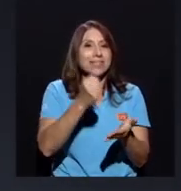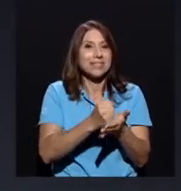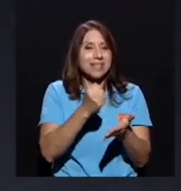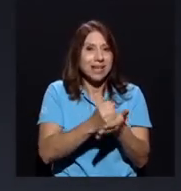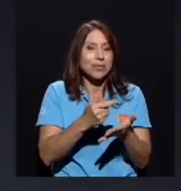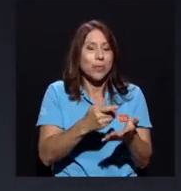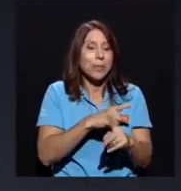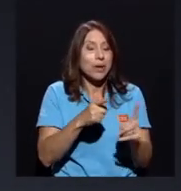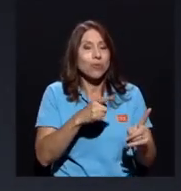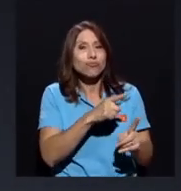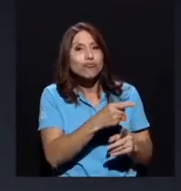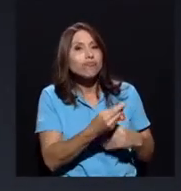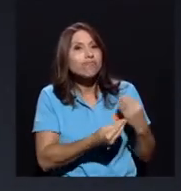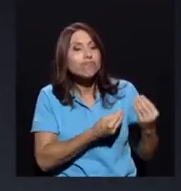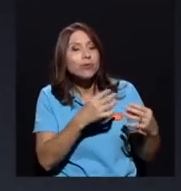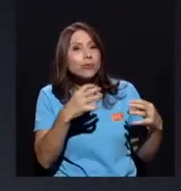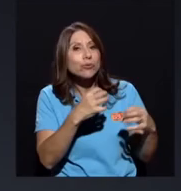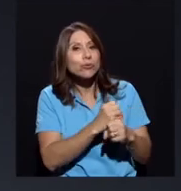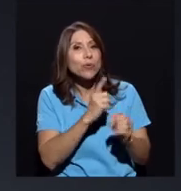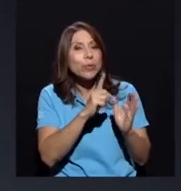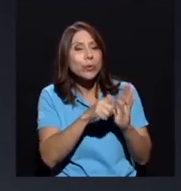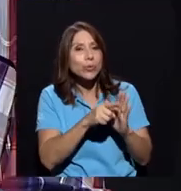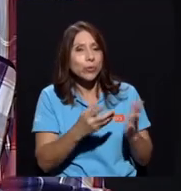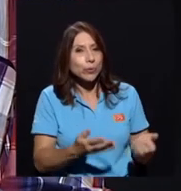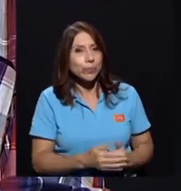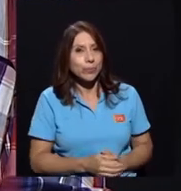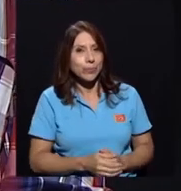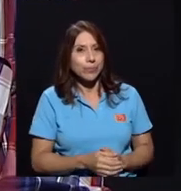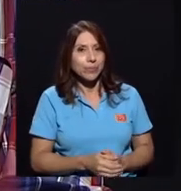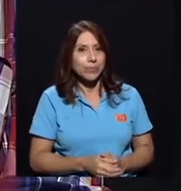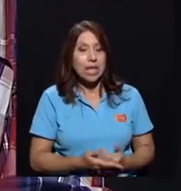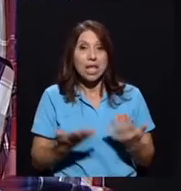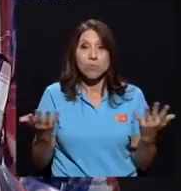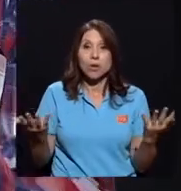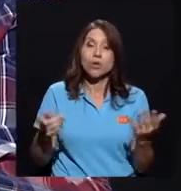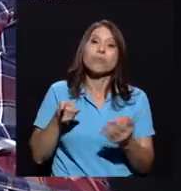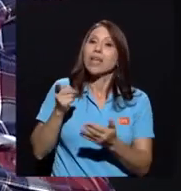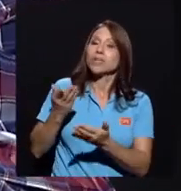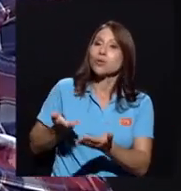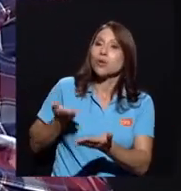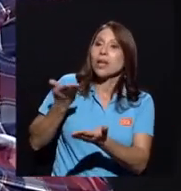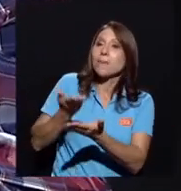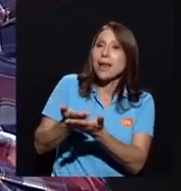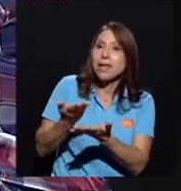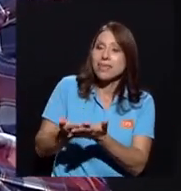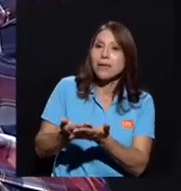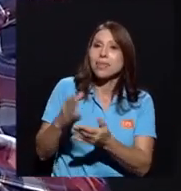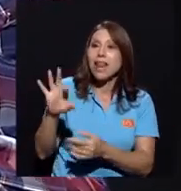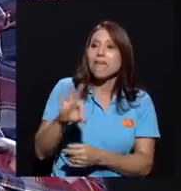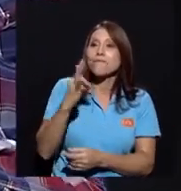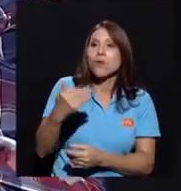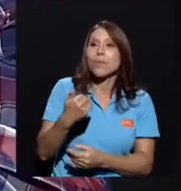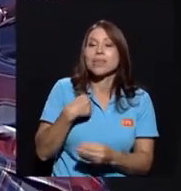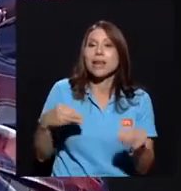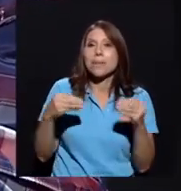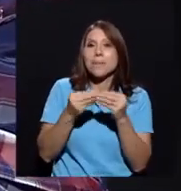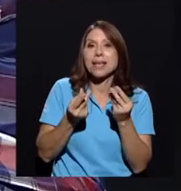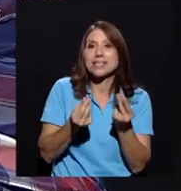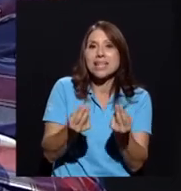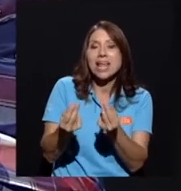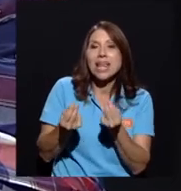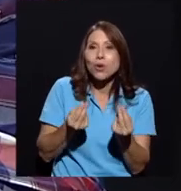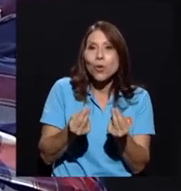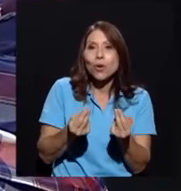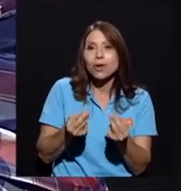pero te queda un minuto y básicamente lo que plantea es que la forma de tener más dinero entonces y es el gran